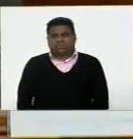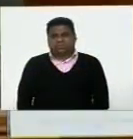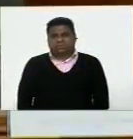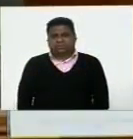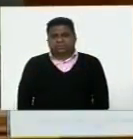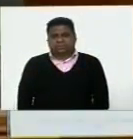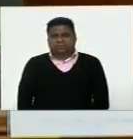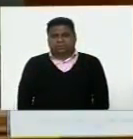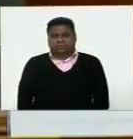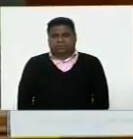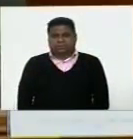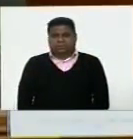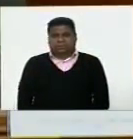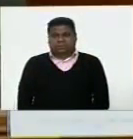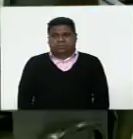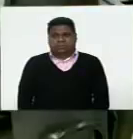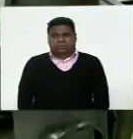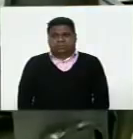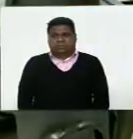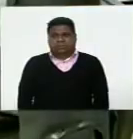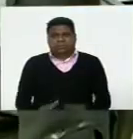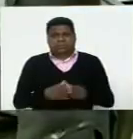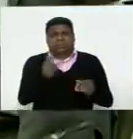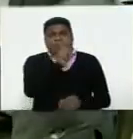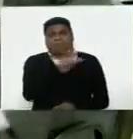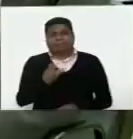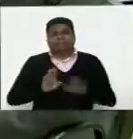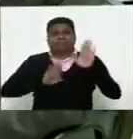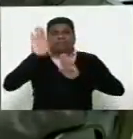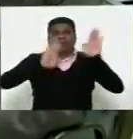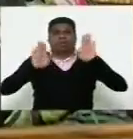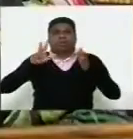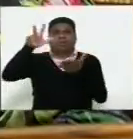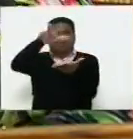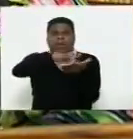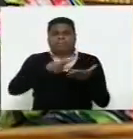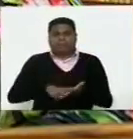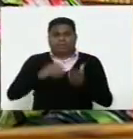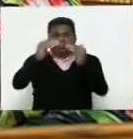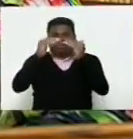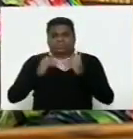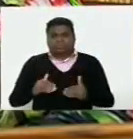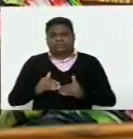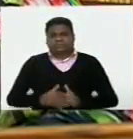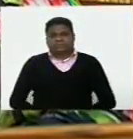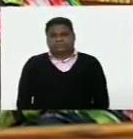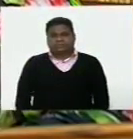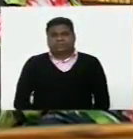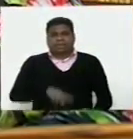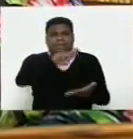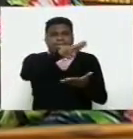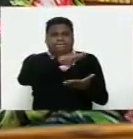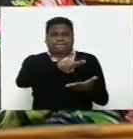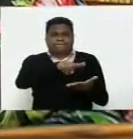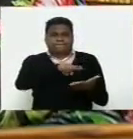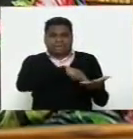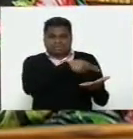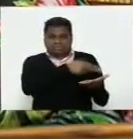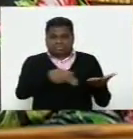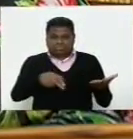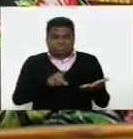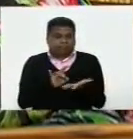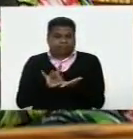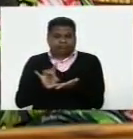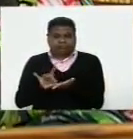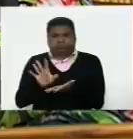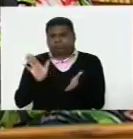Las y los constituyentes que estén de acuerdo, aprobado. Siguiente artículo. Destitución. Artículo